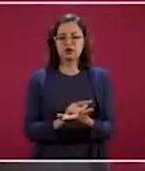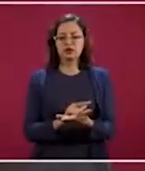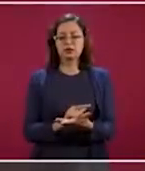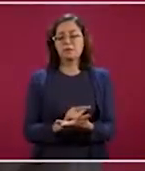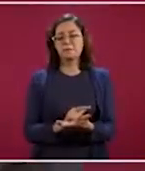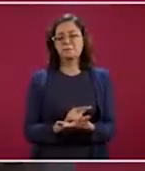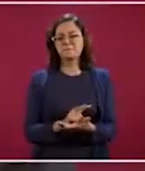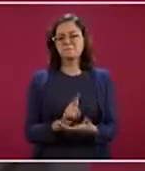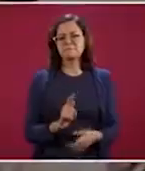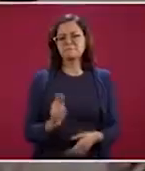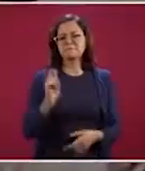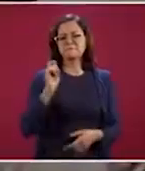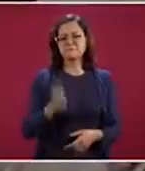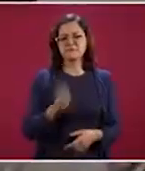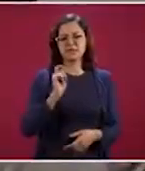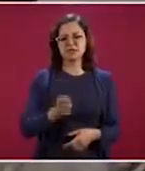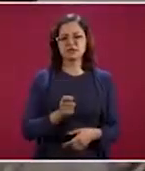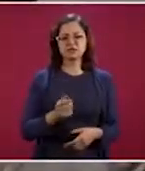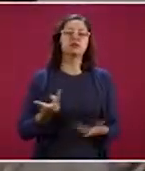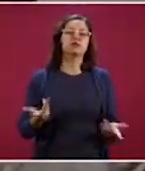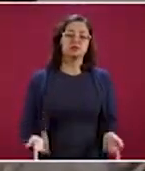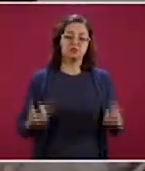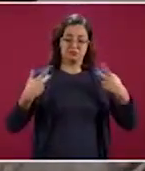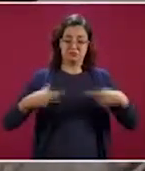para quitar yn sectores